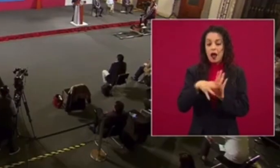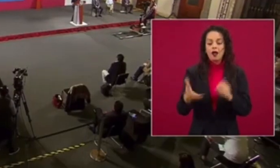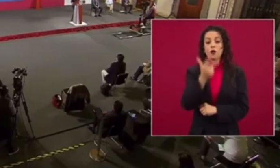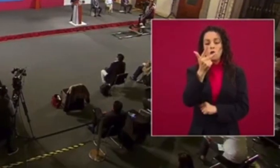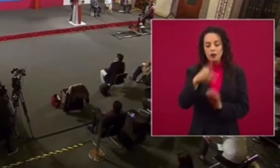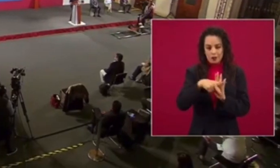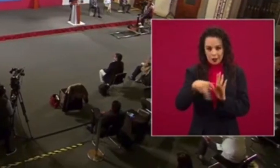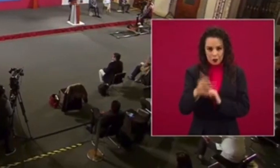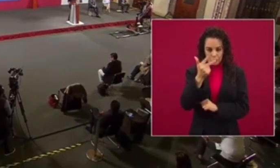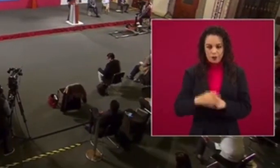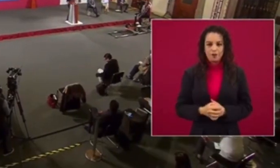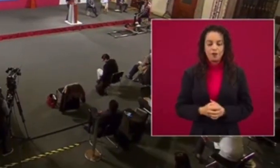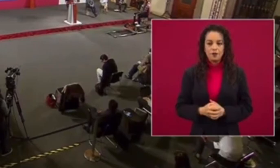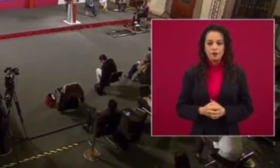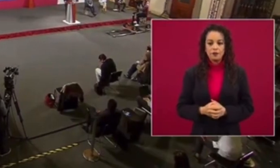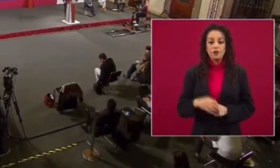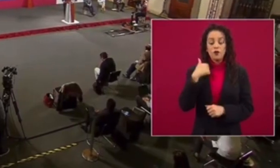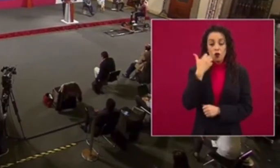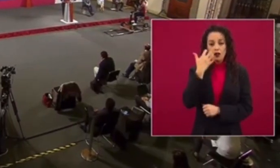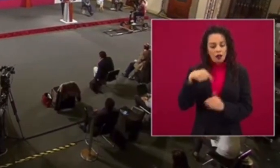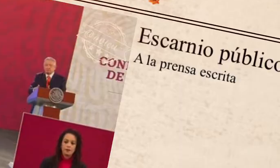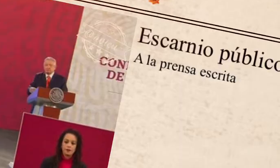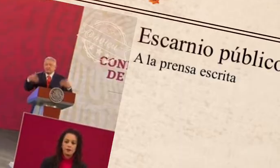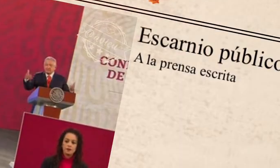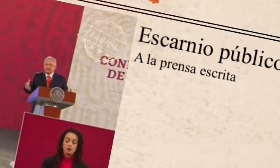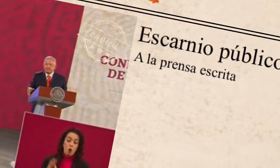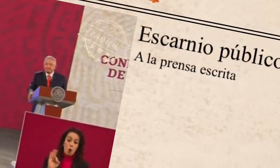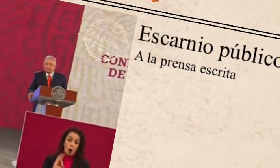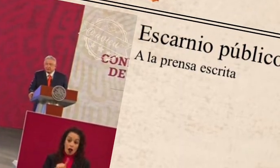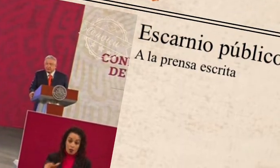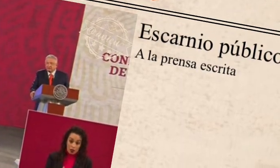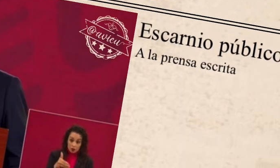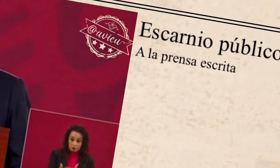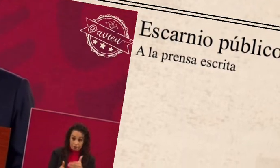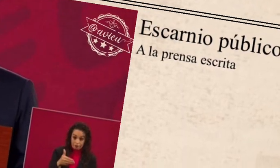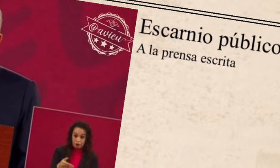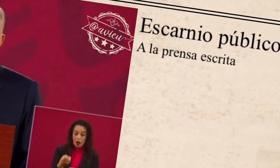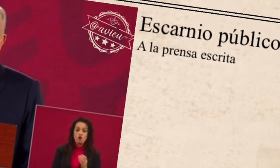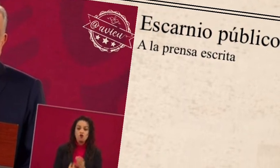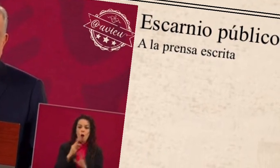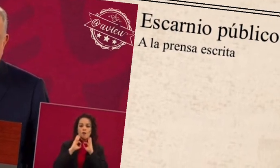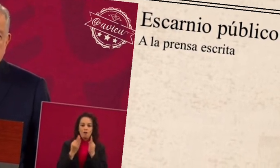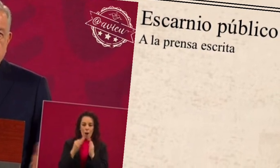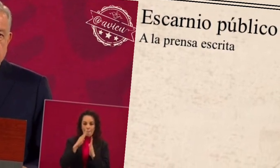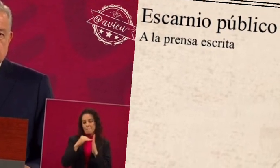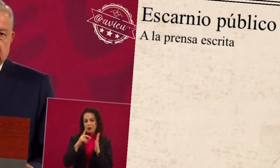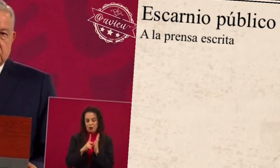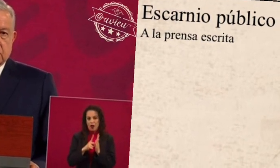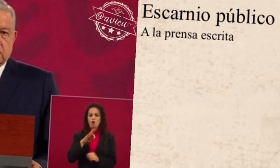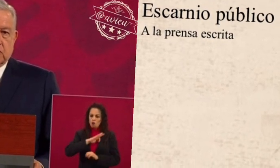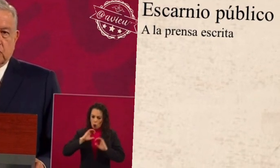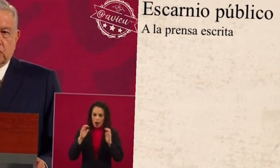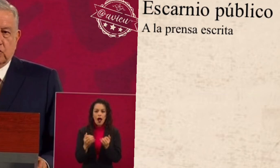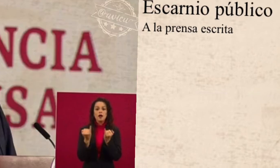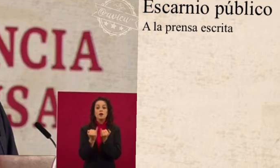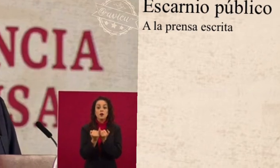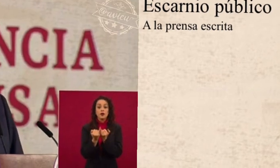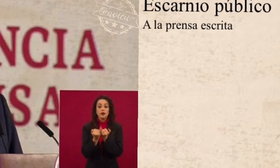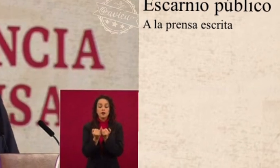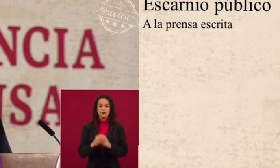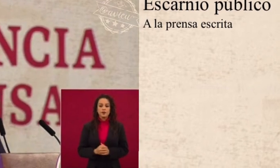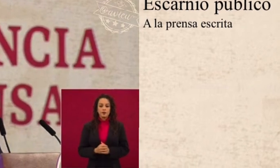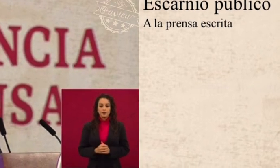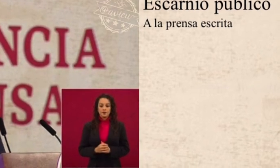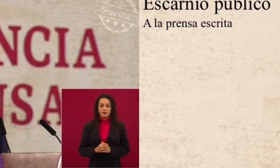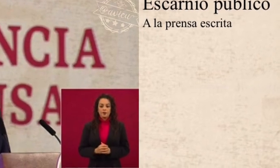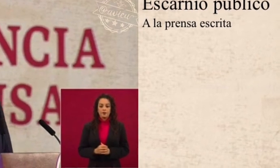ocho periódicos. Y quiero mostrarles el resultado. Más adelante, ya con esta metodología, se puede hacer lo mismo. No,